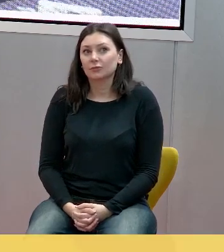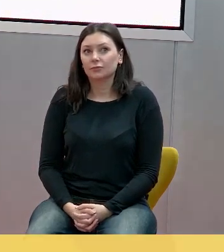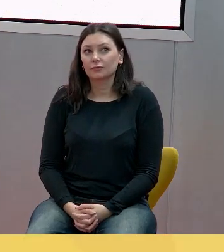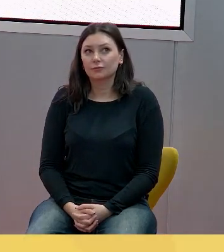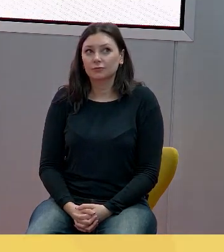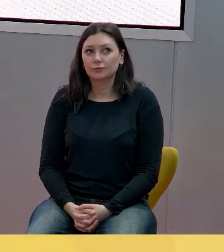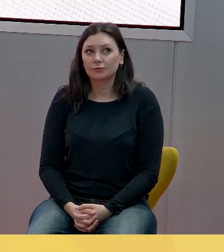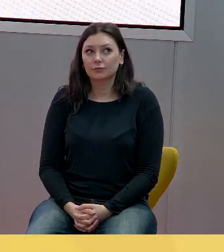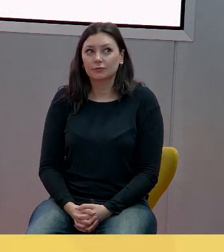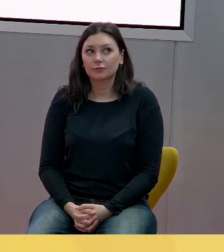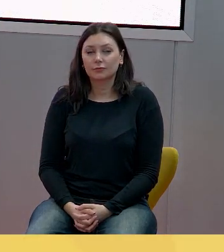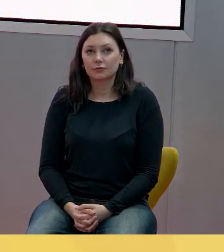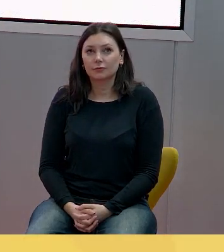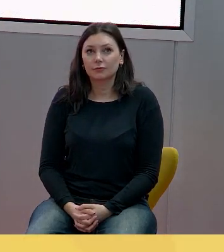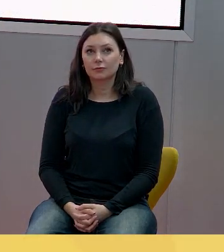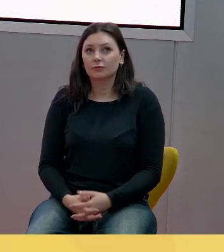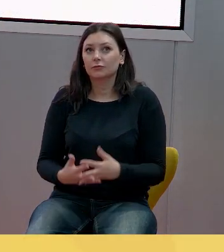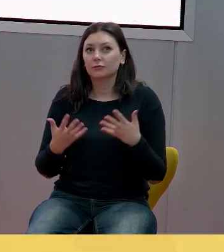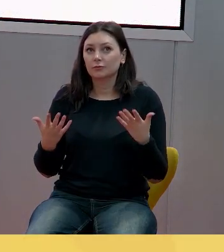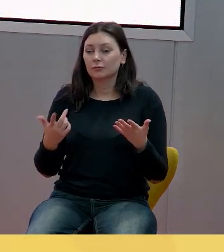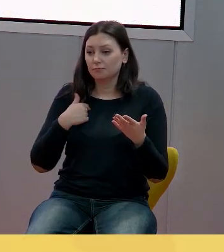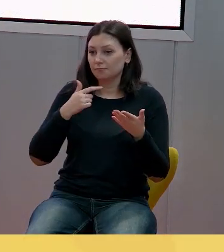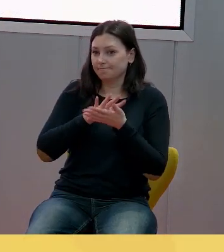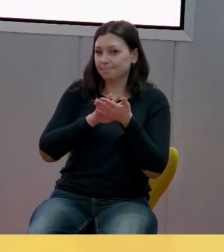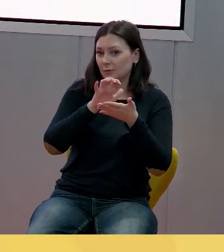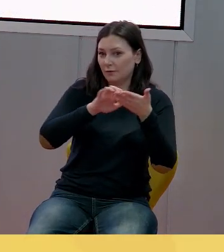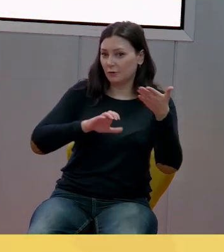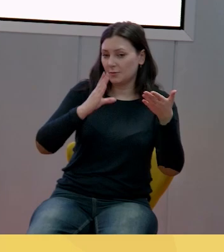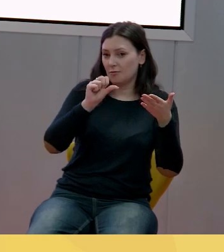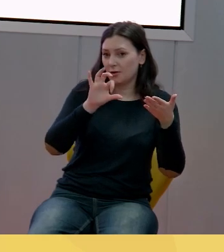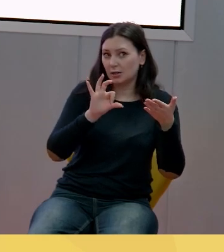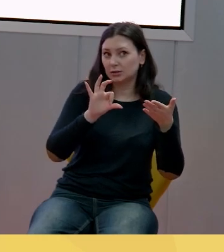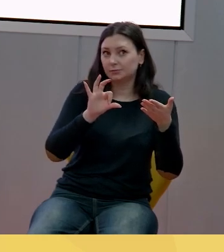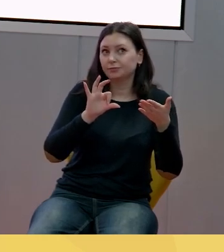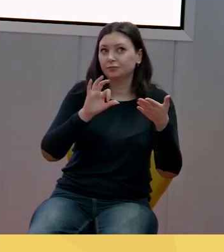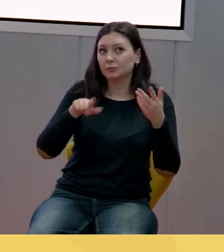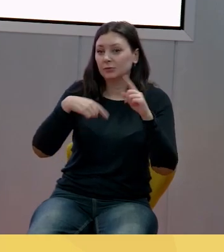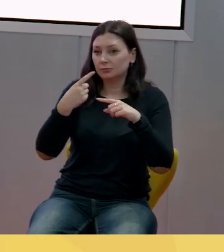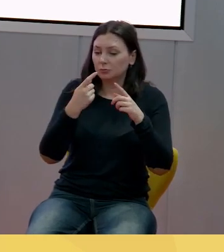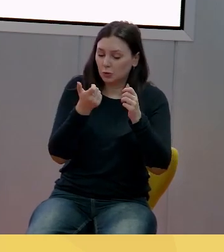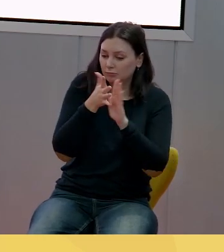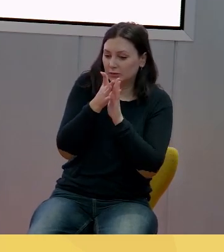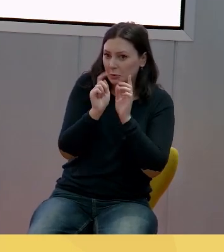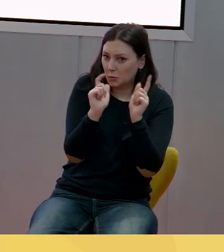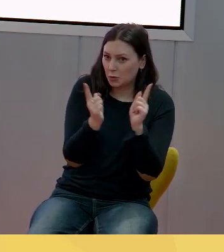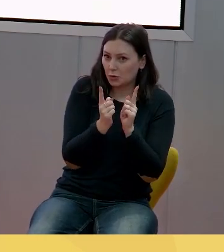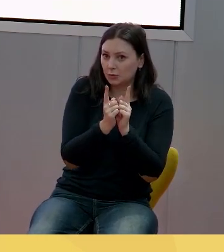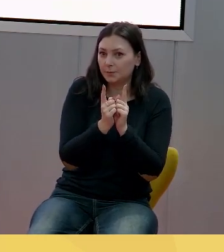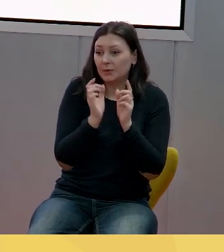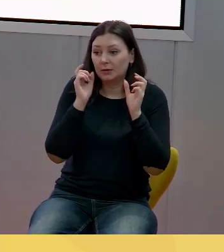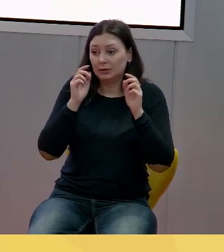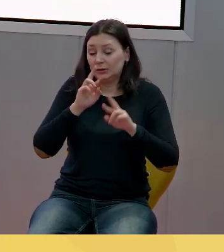Bueno, voy a hablar también de del informe CAS. Brevemente voy a explicar un poco más en qué consiste, espero no solaparme